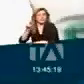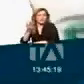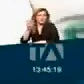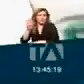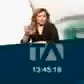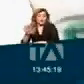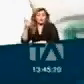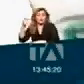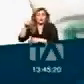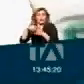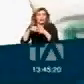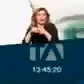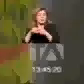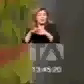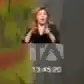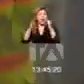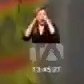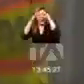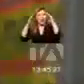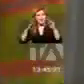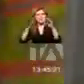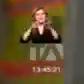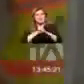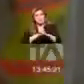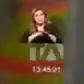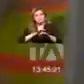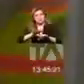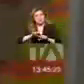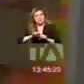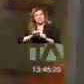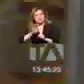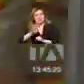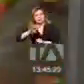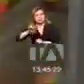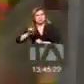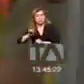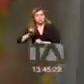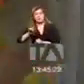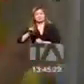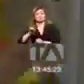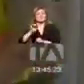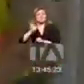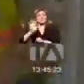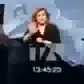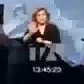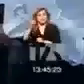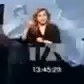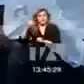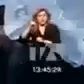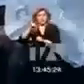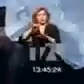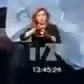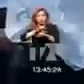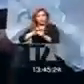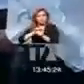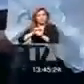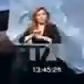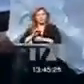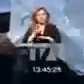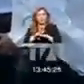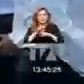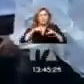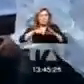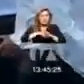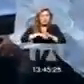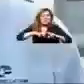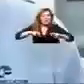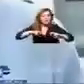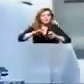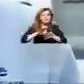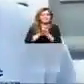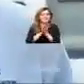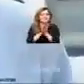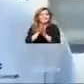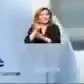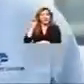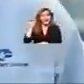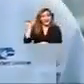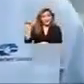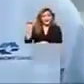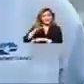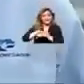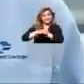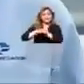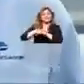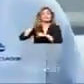4 millones. En Ecuador, ni siquiera es investigado por este caso. El último caso fue el de la detención de José de la